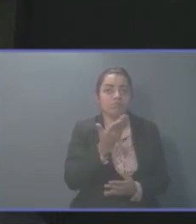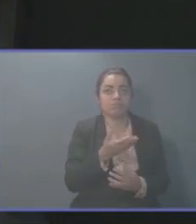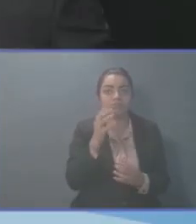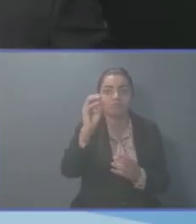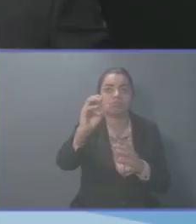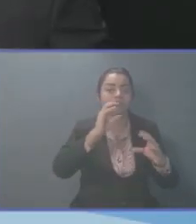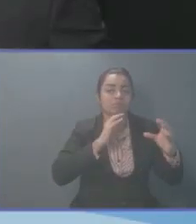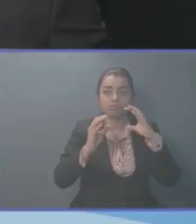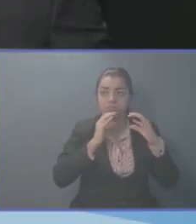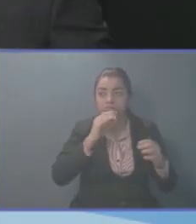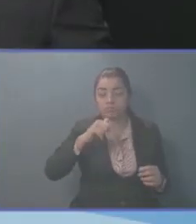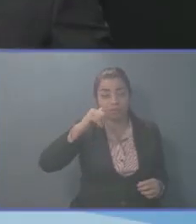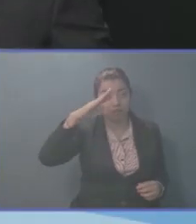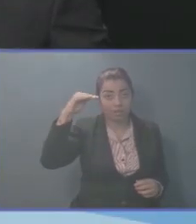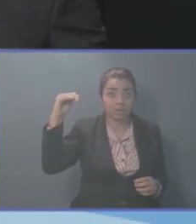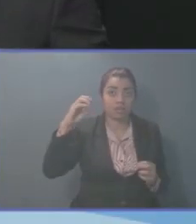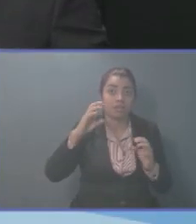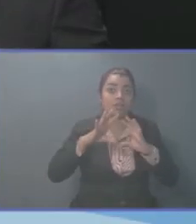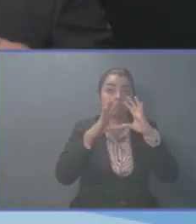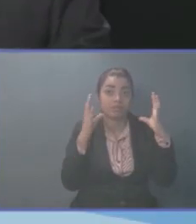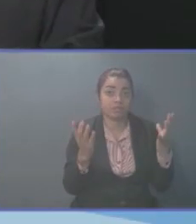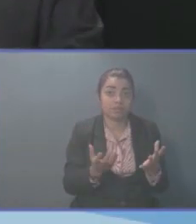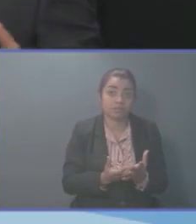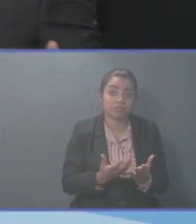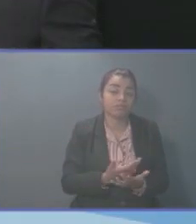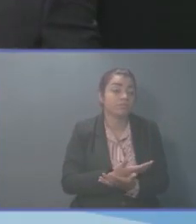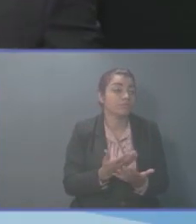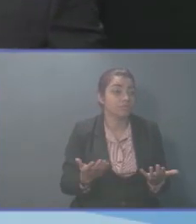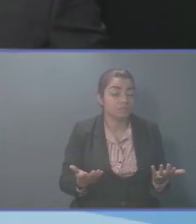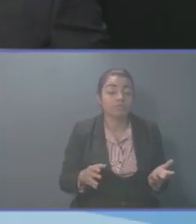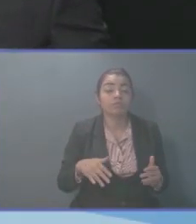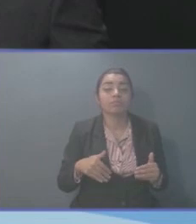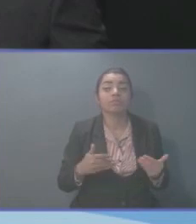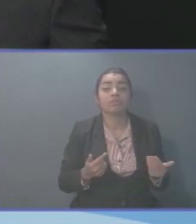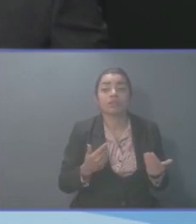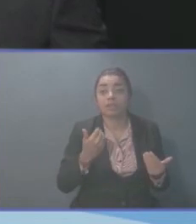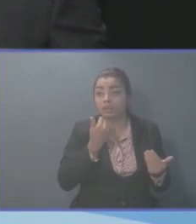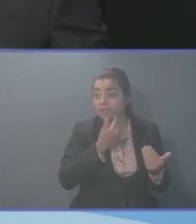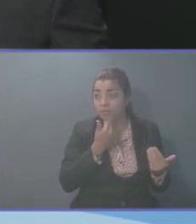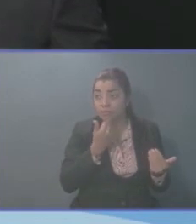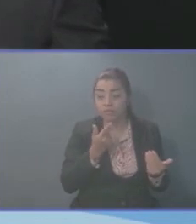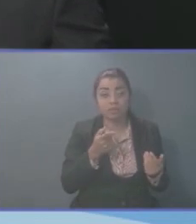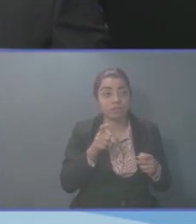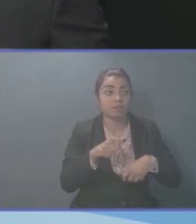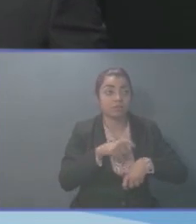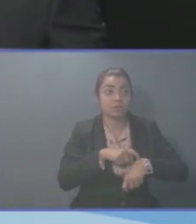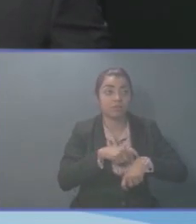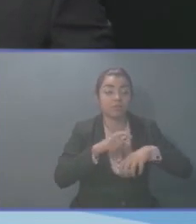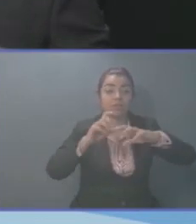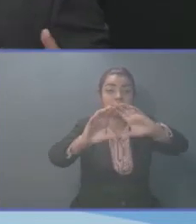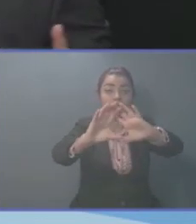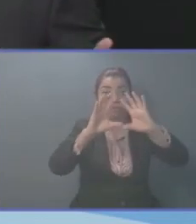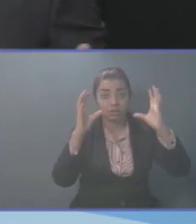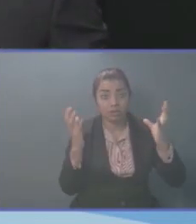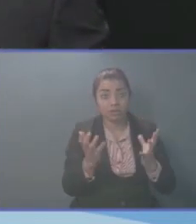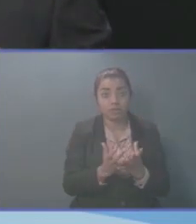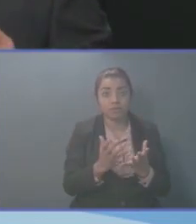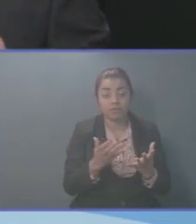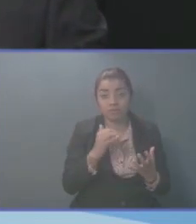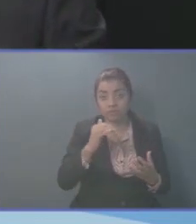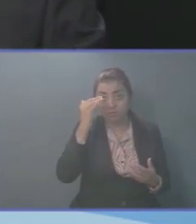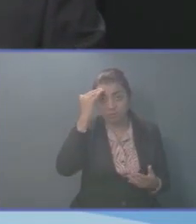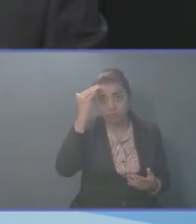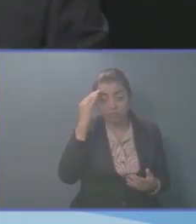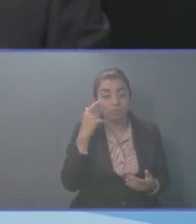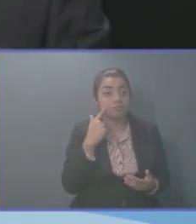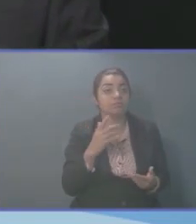comunicación nacionales e internacionales estaban apostados aquí para ver qué iba a pasar, y en el momento a nivel mundial se estaba conociendo lo